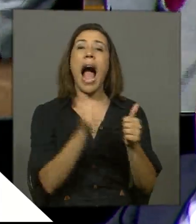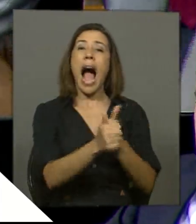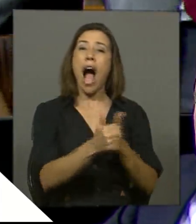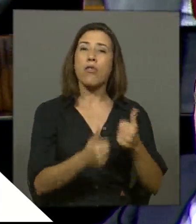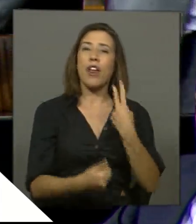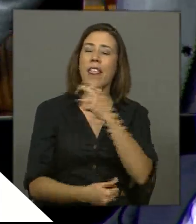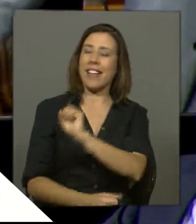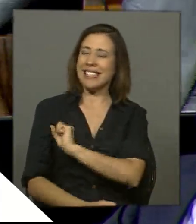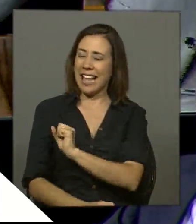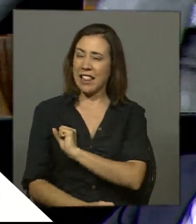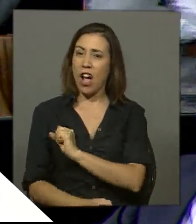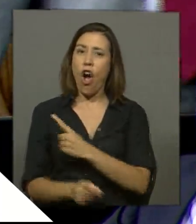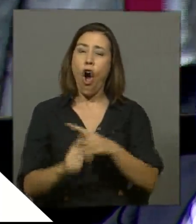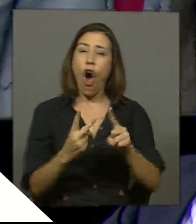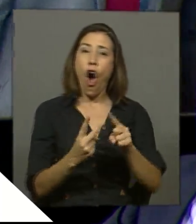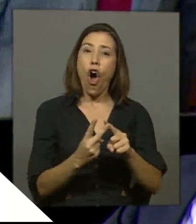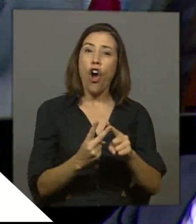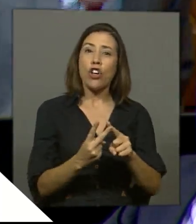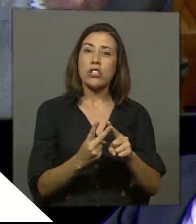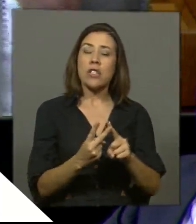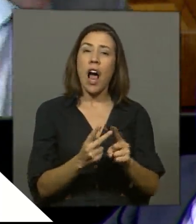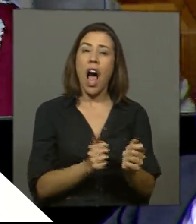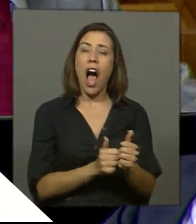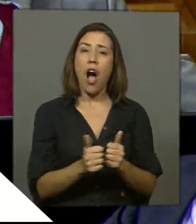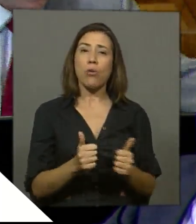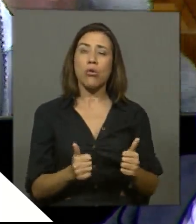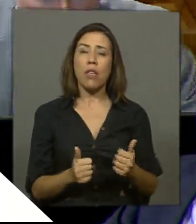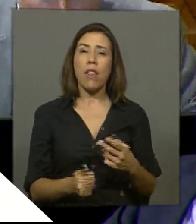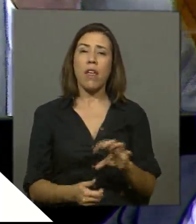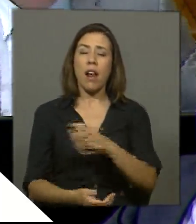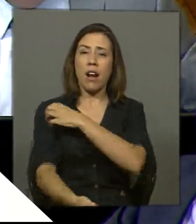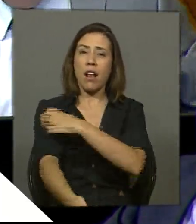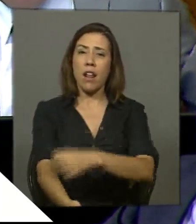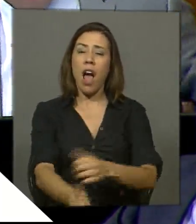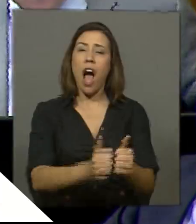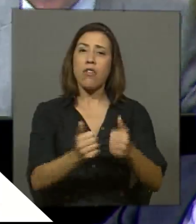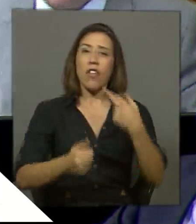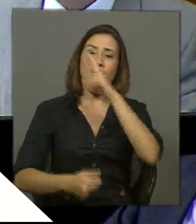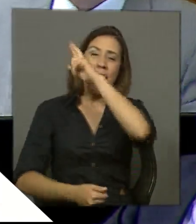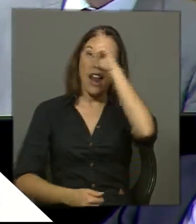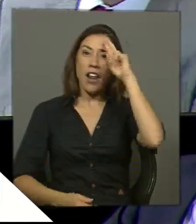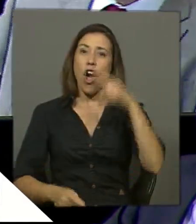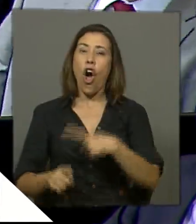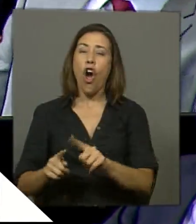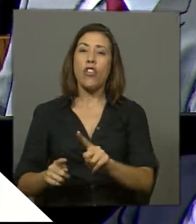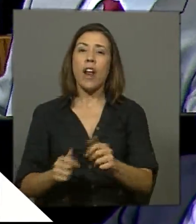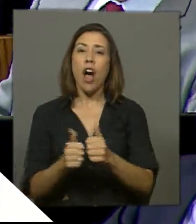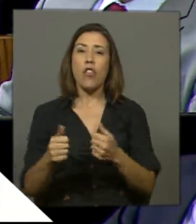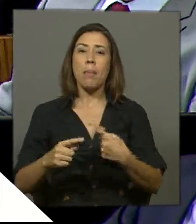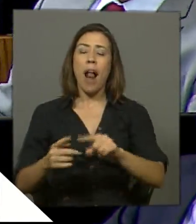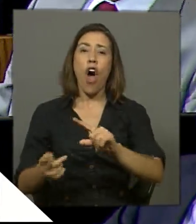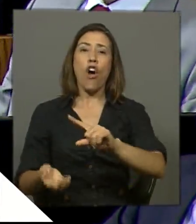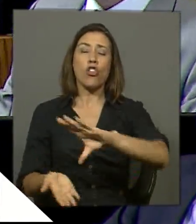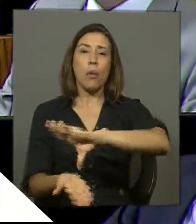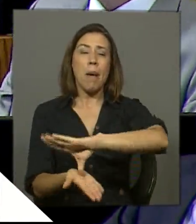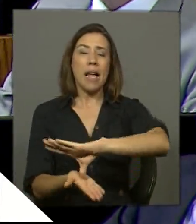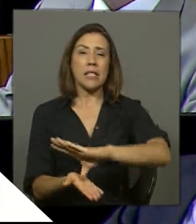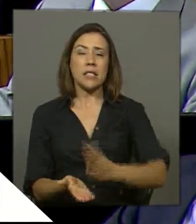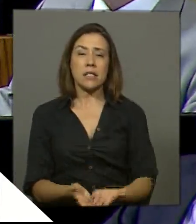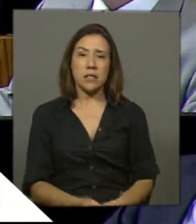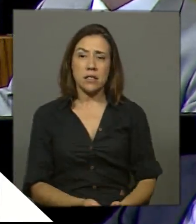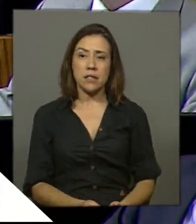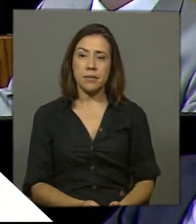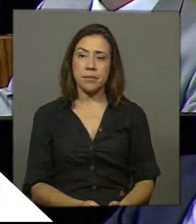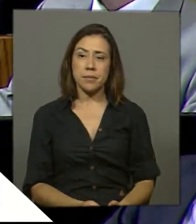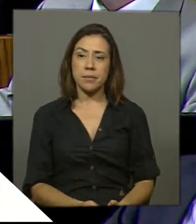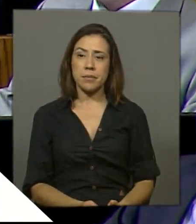Santiago y una autoridad para regiones una autoridad para la reina y una autoridad para el resto del país ministro